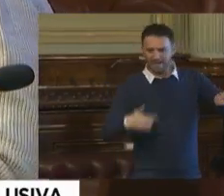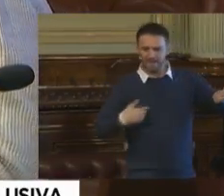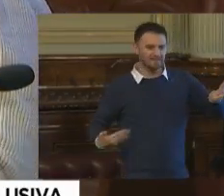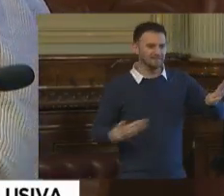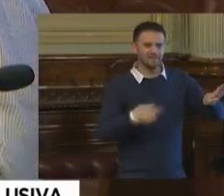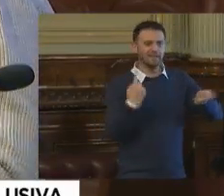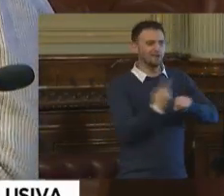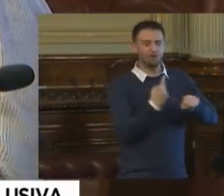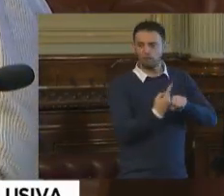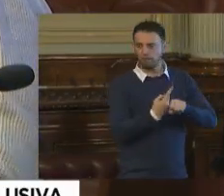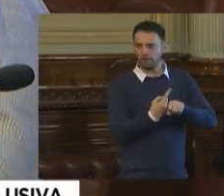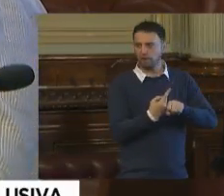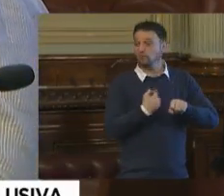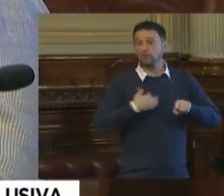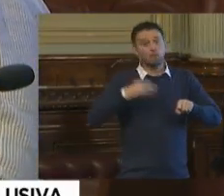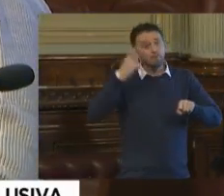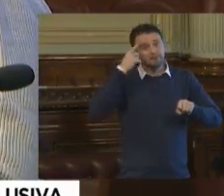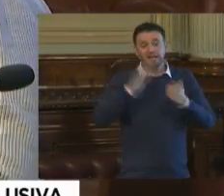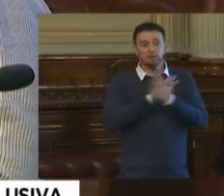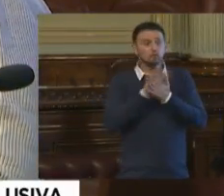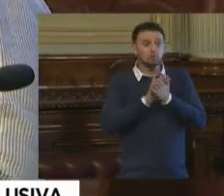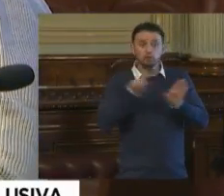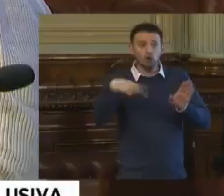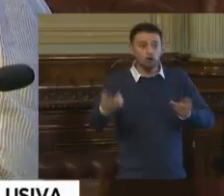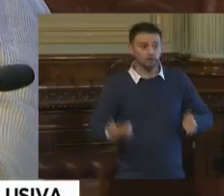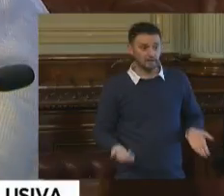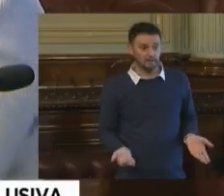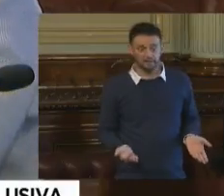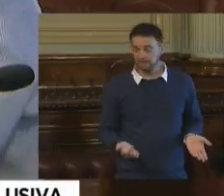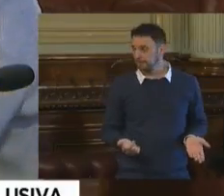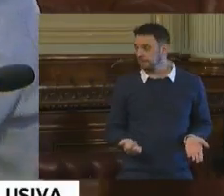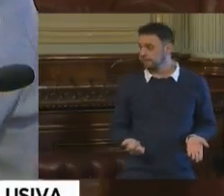es de una dificultad técnica